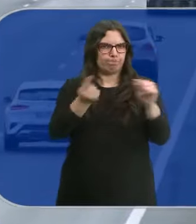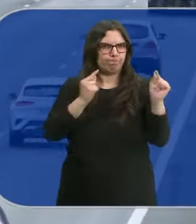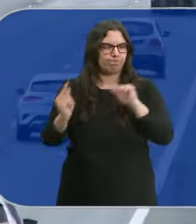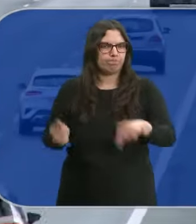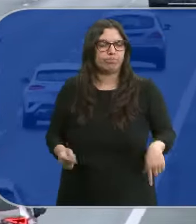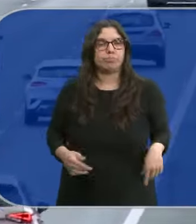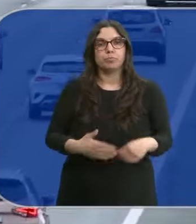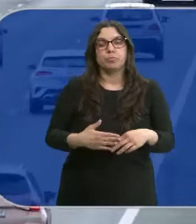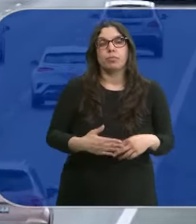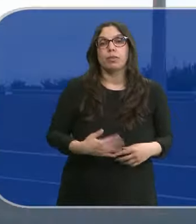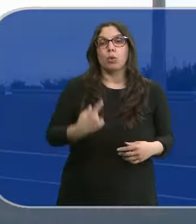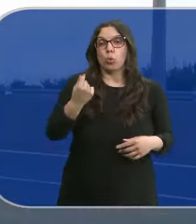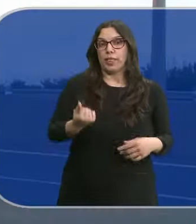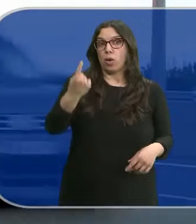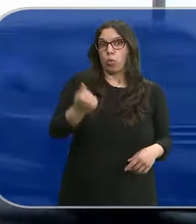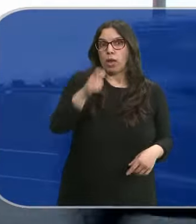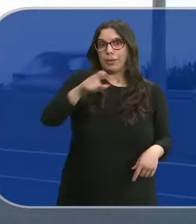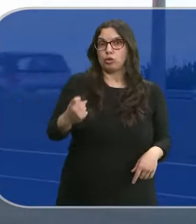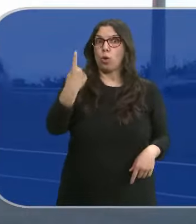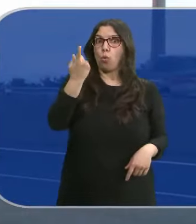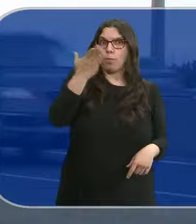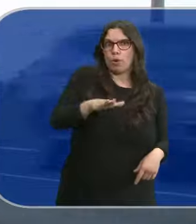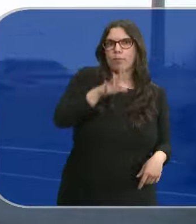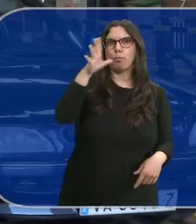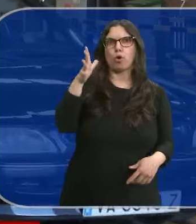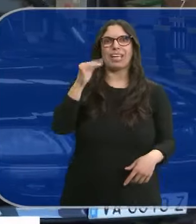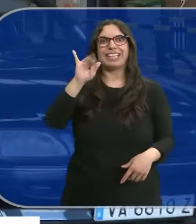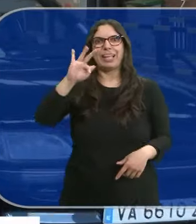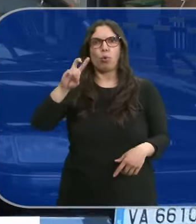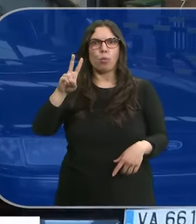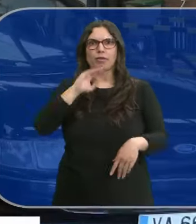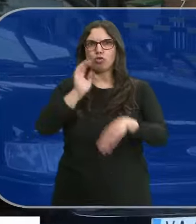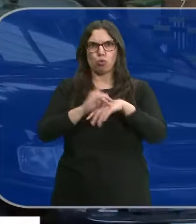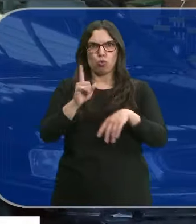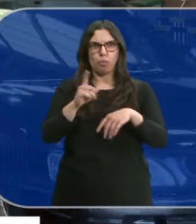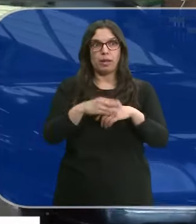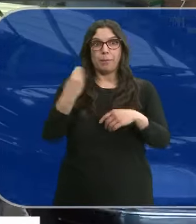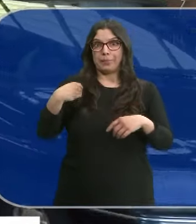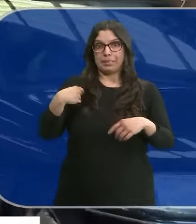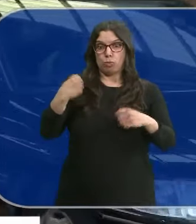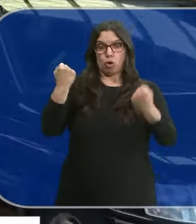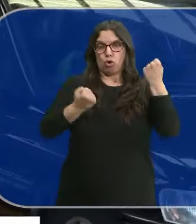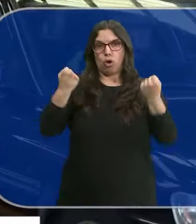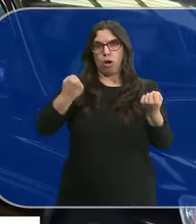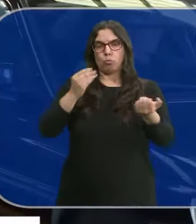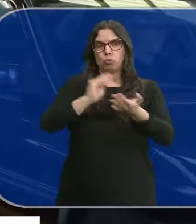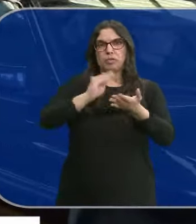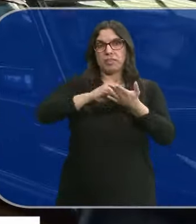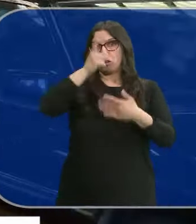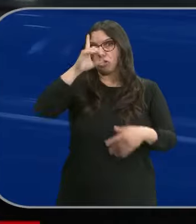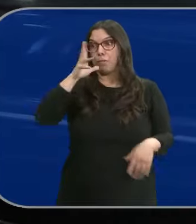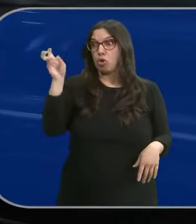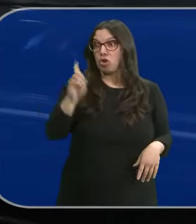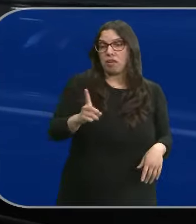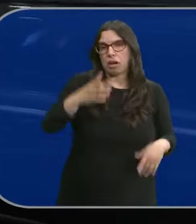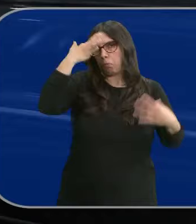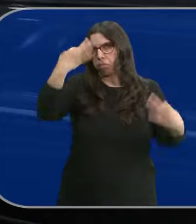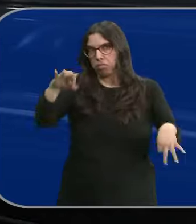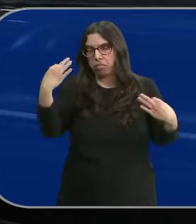Cada día muere una persona por no haber pasado la ITV. Muchas veces el propio conductor ni sabe que el coche está en mal estado porque no ha venido.